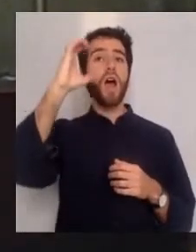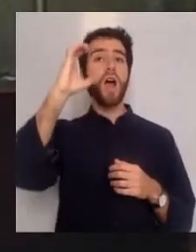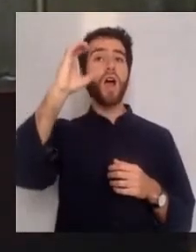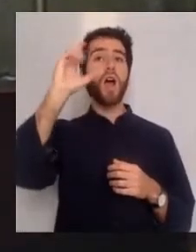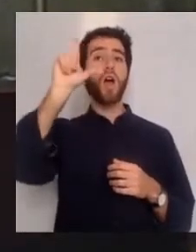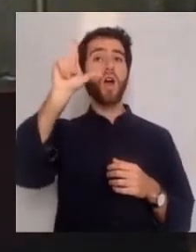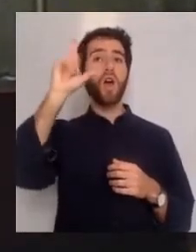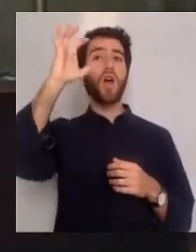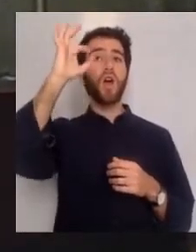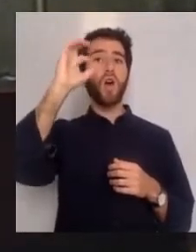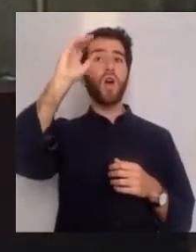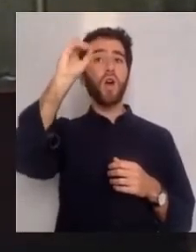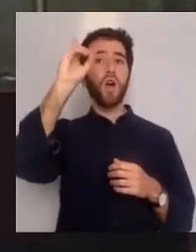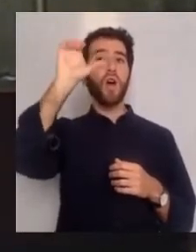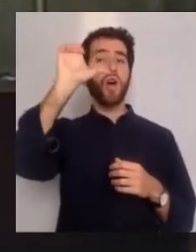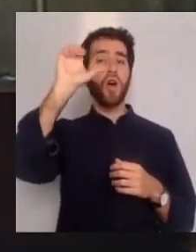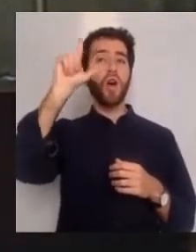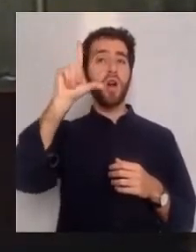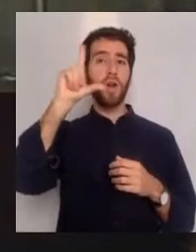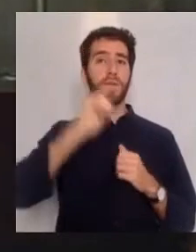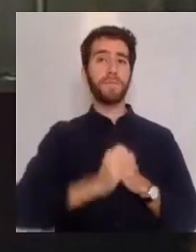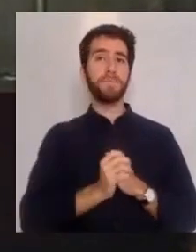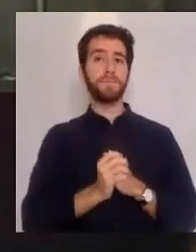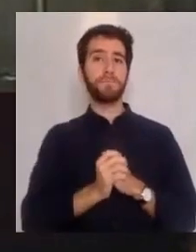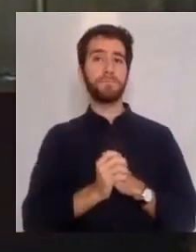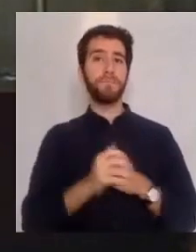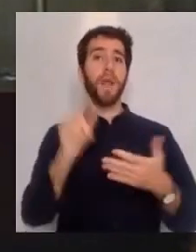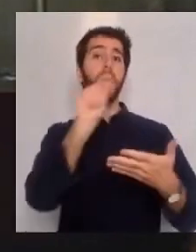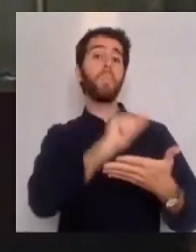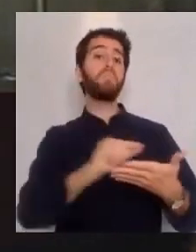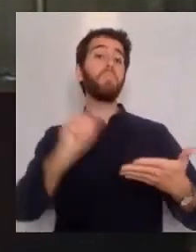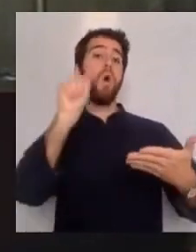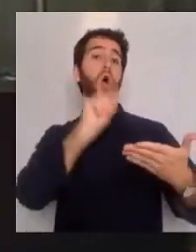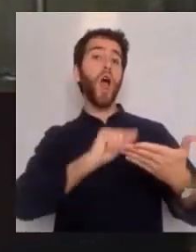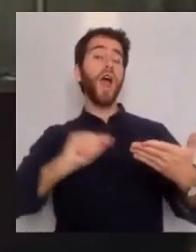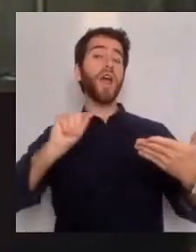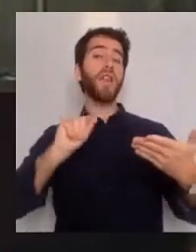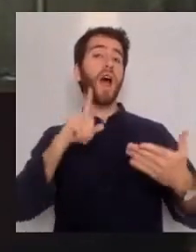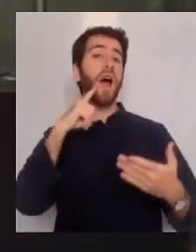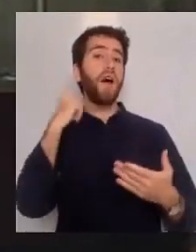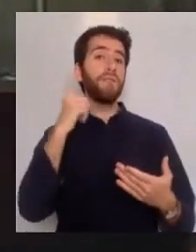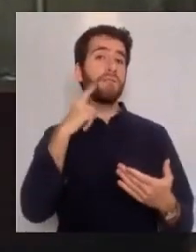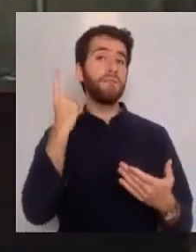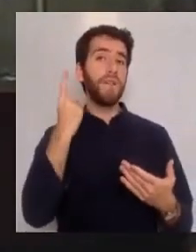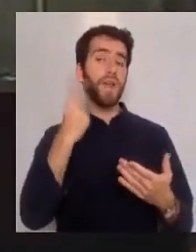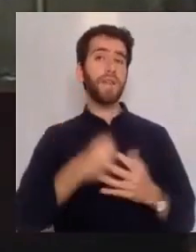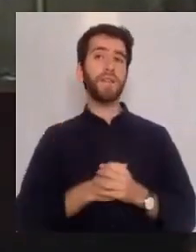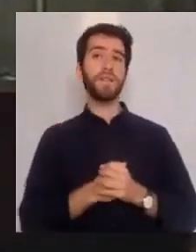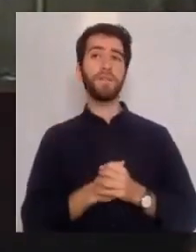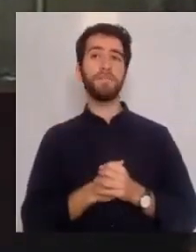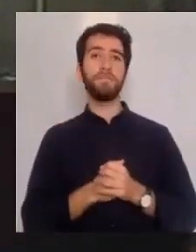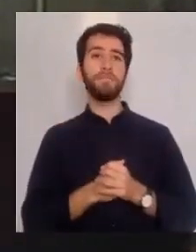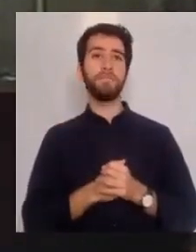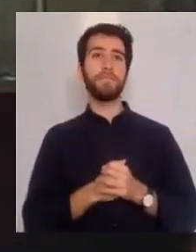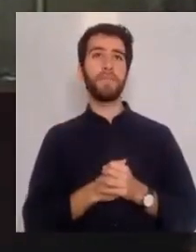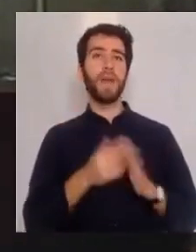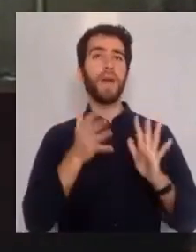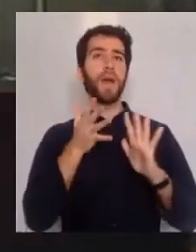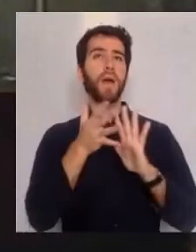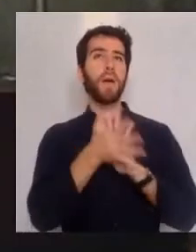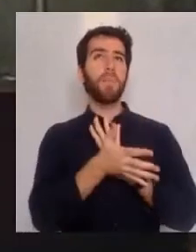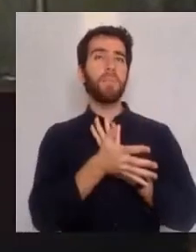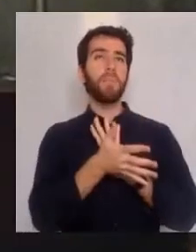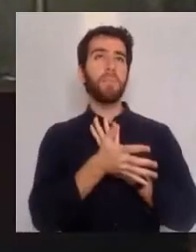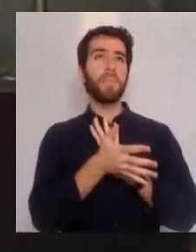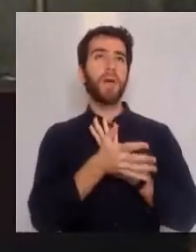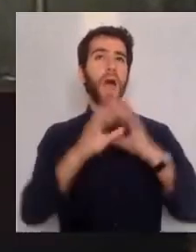también francés. En la Catedral de Notre Dame de París, mientras el coro cantaba el Magnificat en las